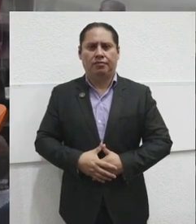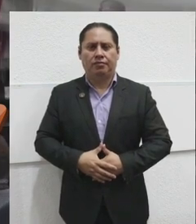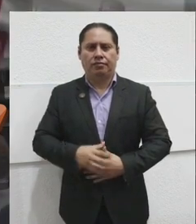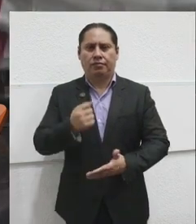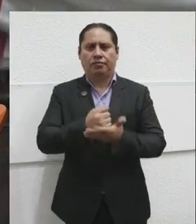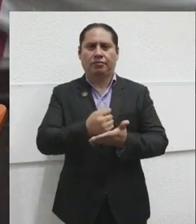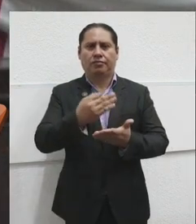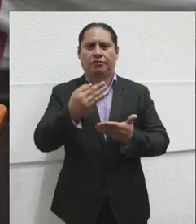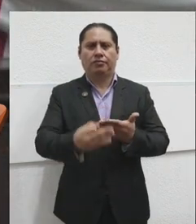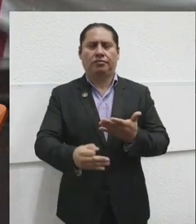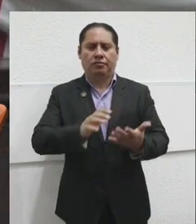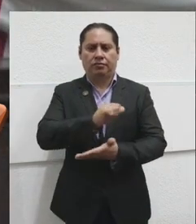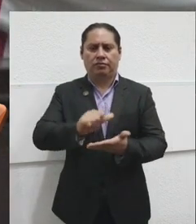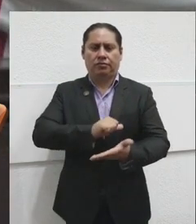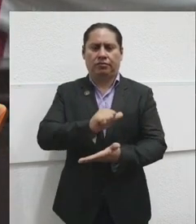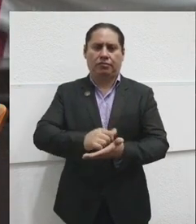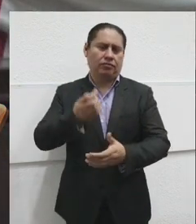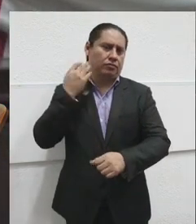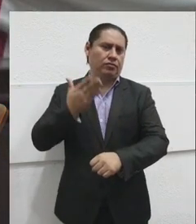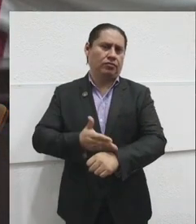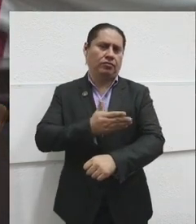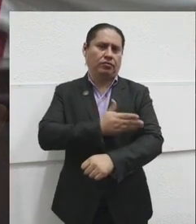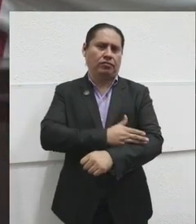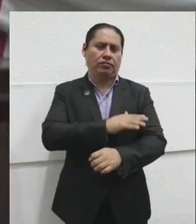Está aprobada el acta de la sesión anterior.